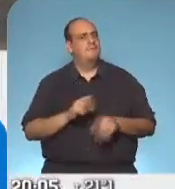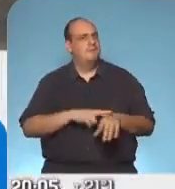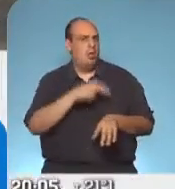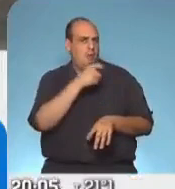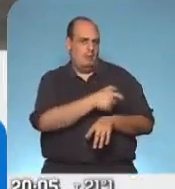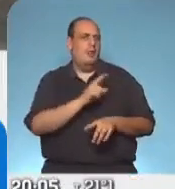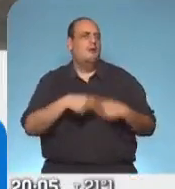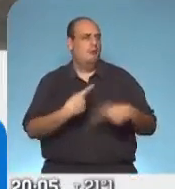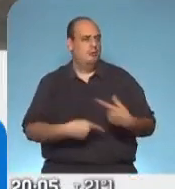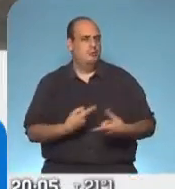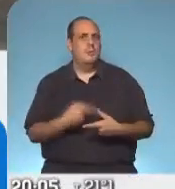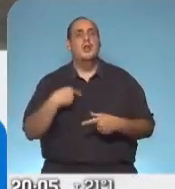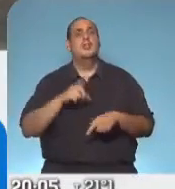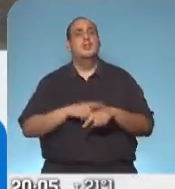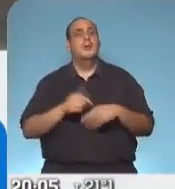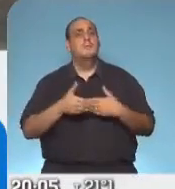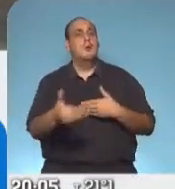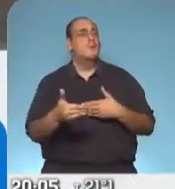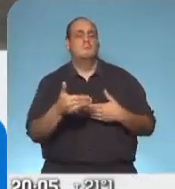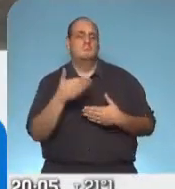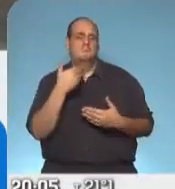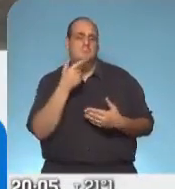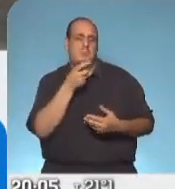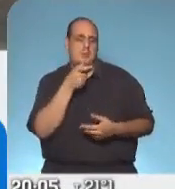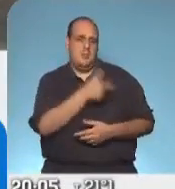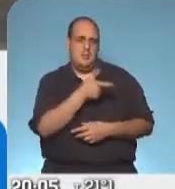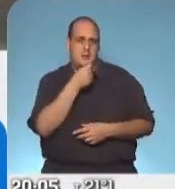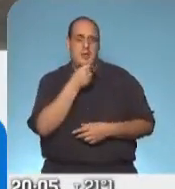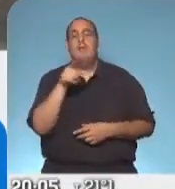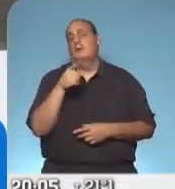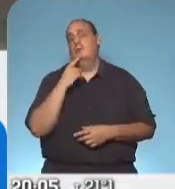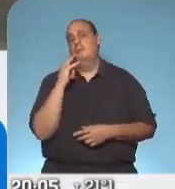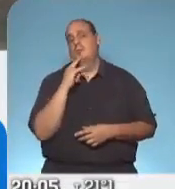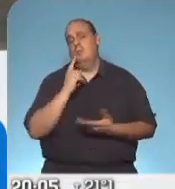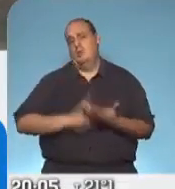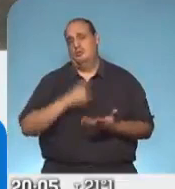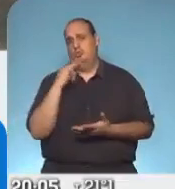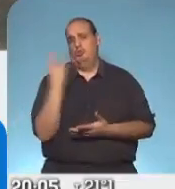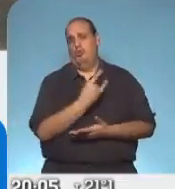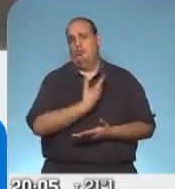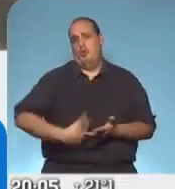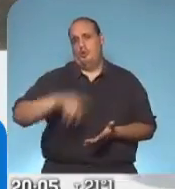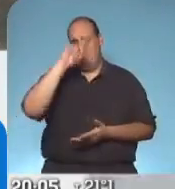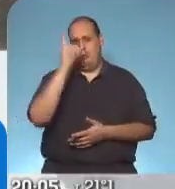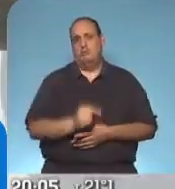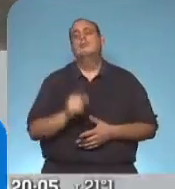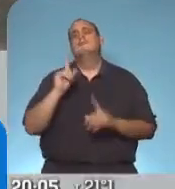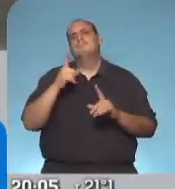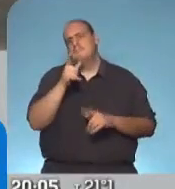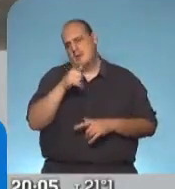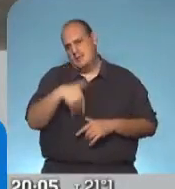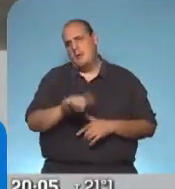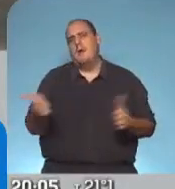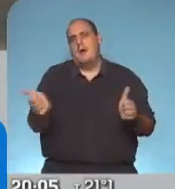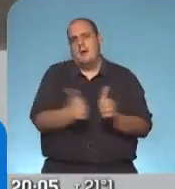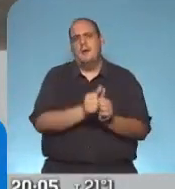obligatorio, pero no hablaron de plazos. Esa es la decisión del Gobierno Nacional. Seguramente junto al ministro de Salud, Ginés González García, Carla